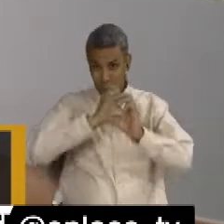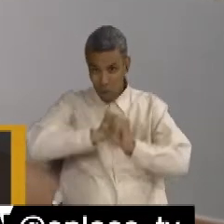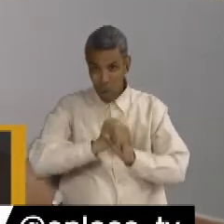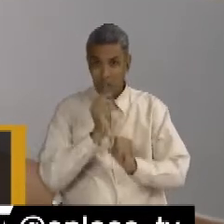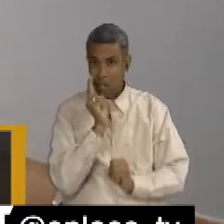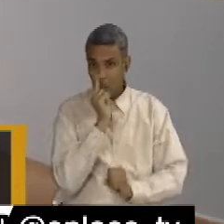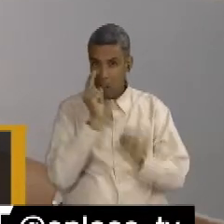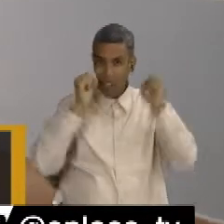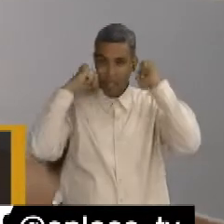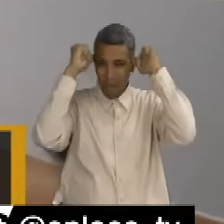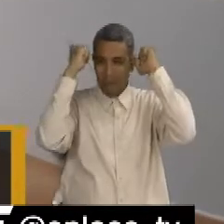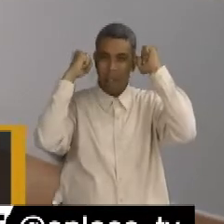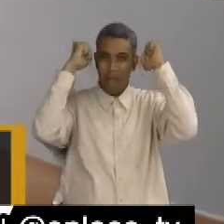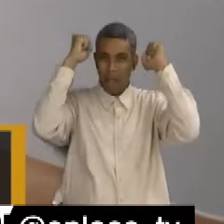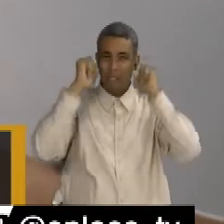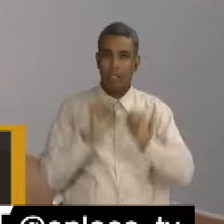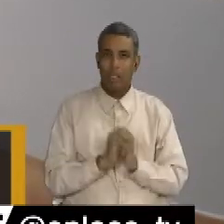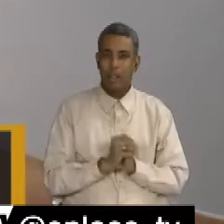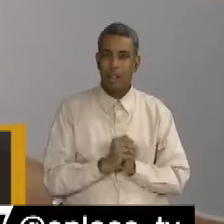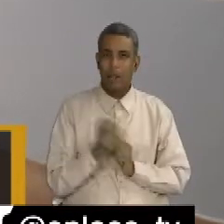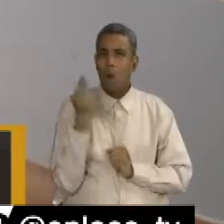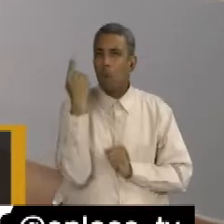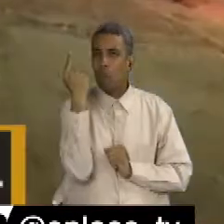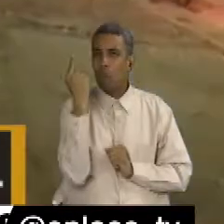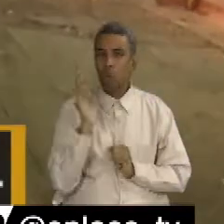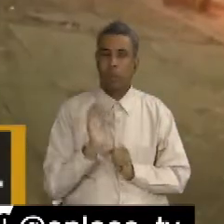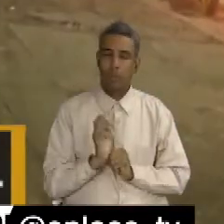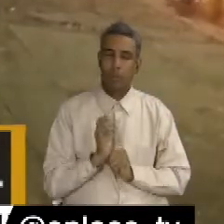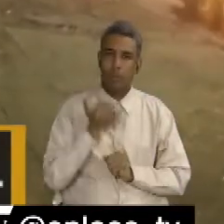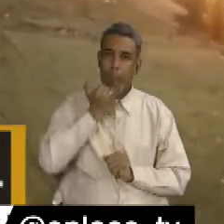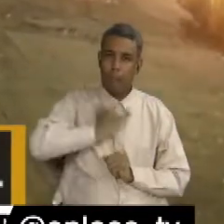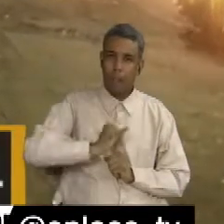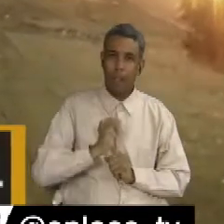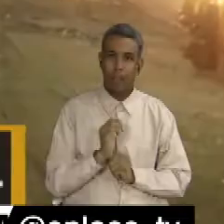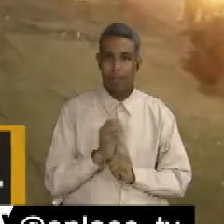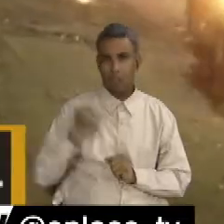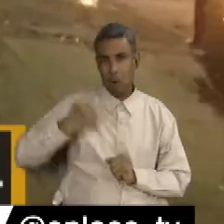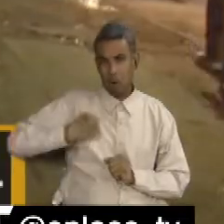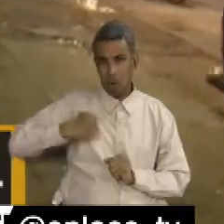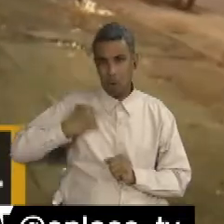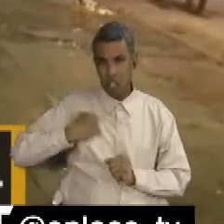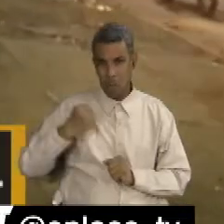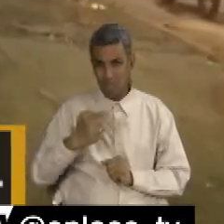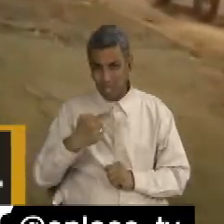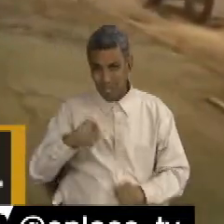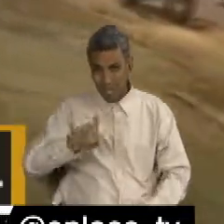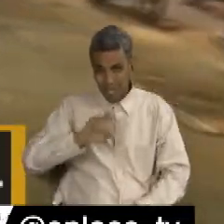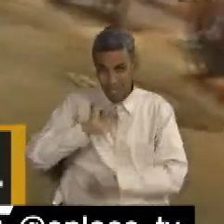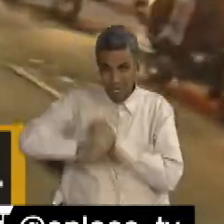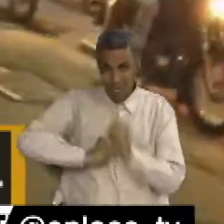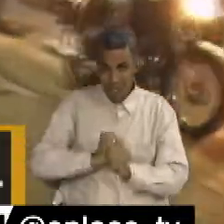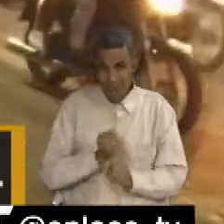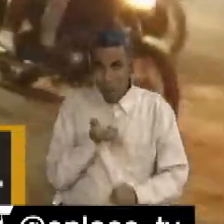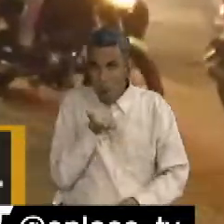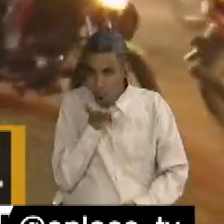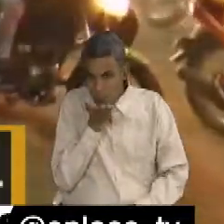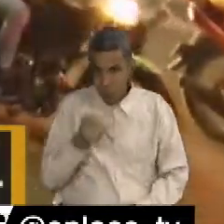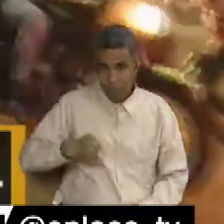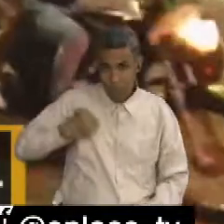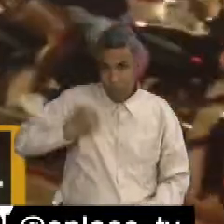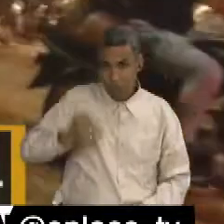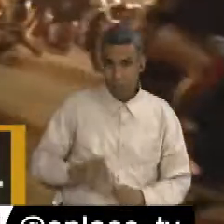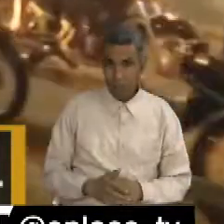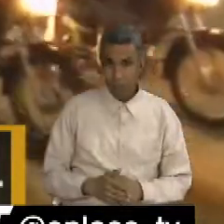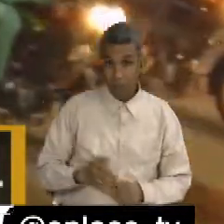celebración de los hinchas del Nacional, el cual pues una persona